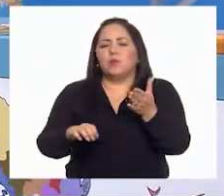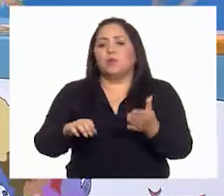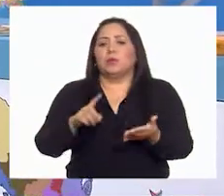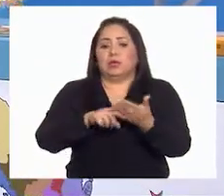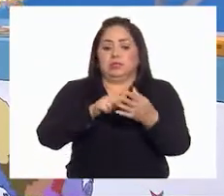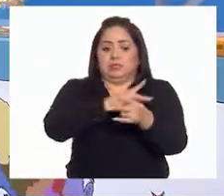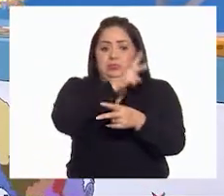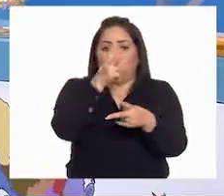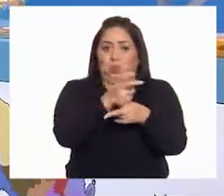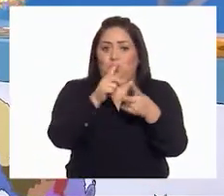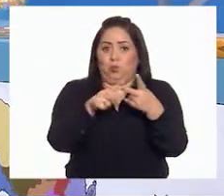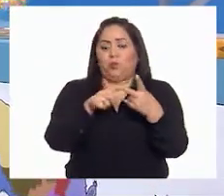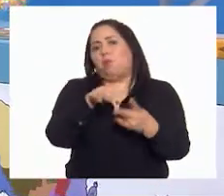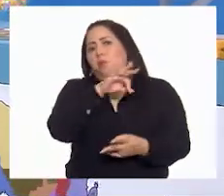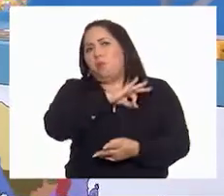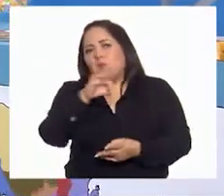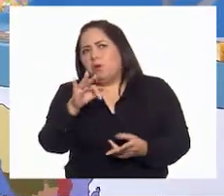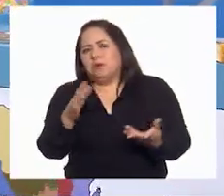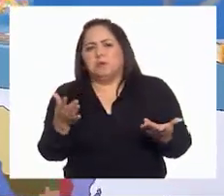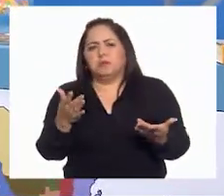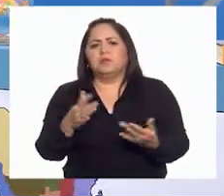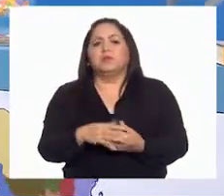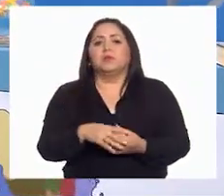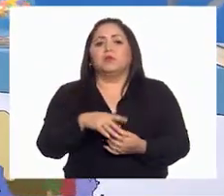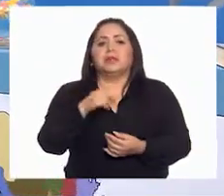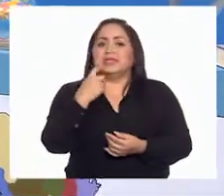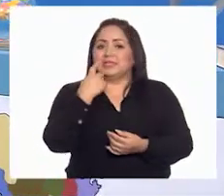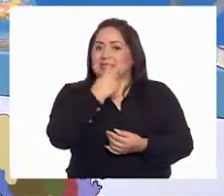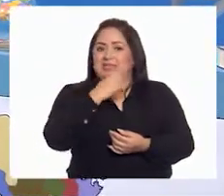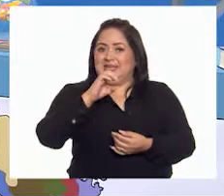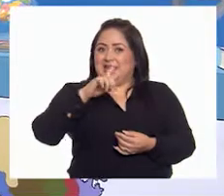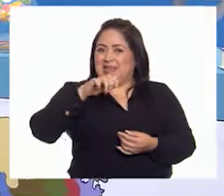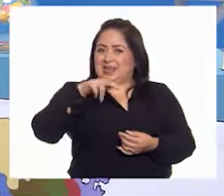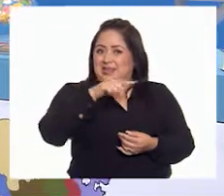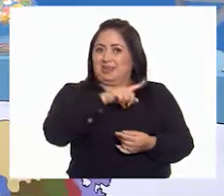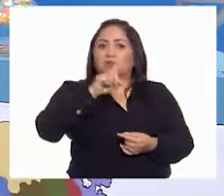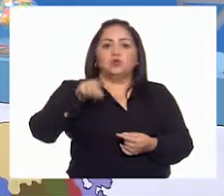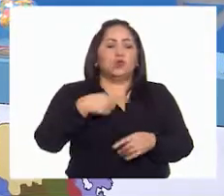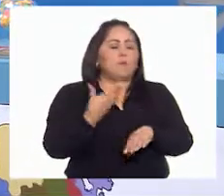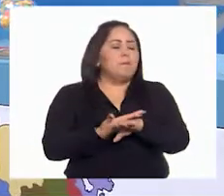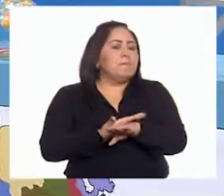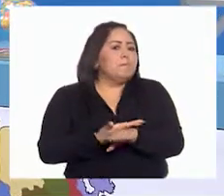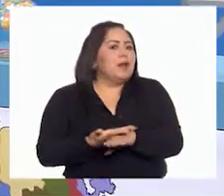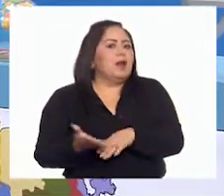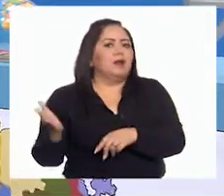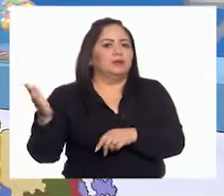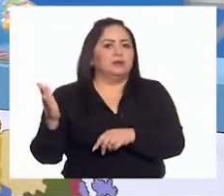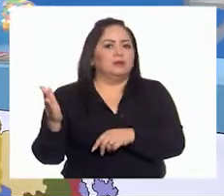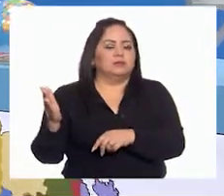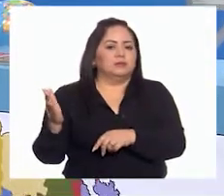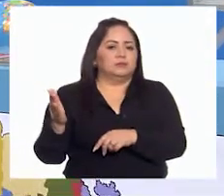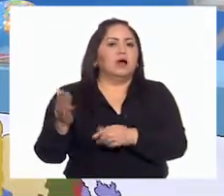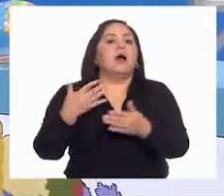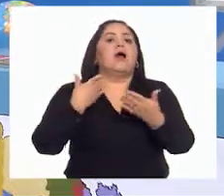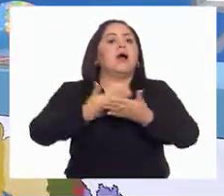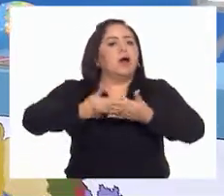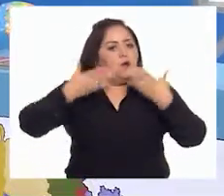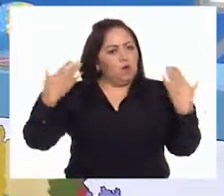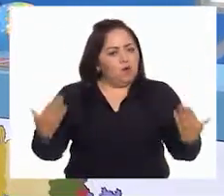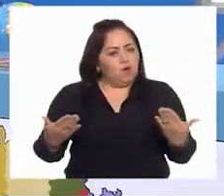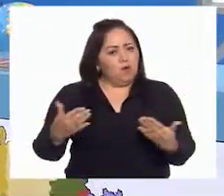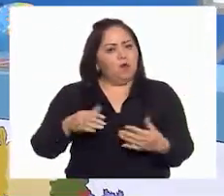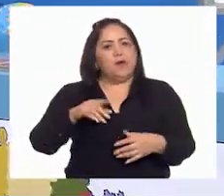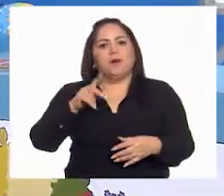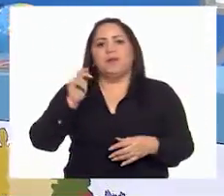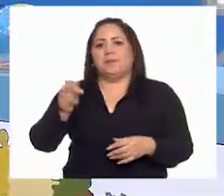el segundo podría ser, los dientes de Elena son muy blancos. Vamos ahora con